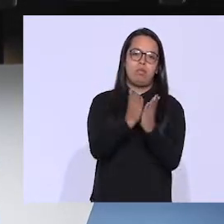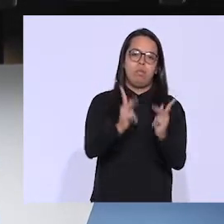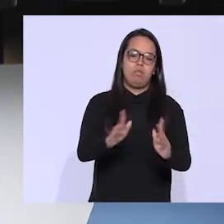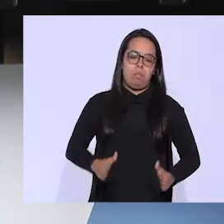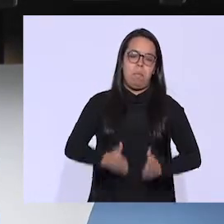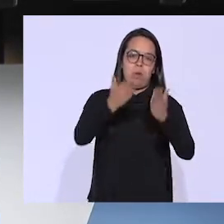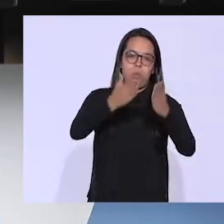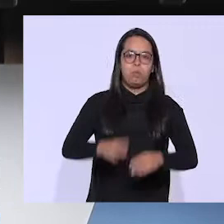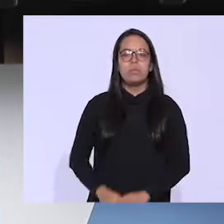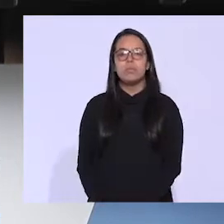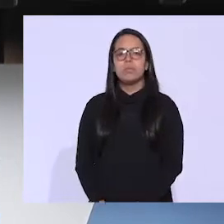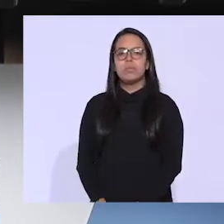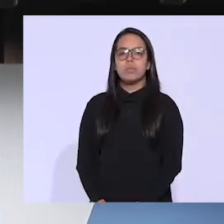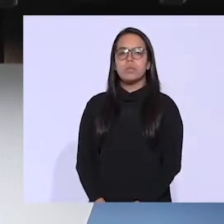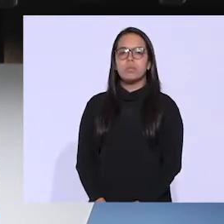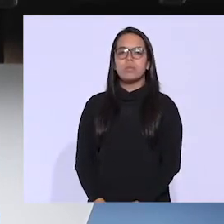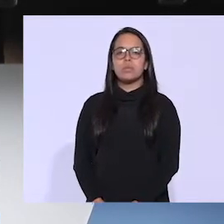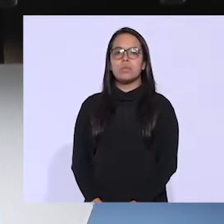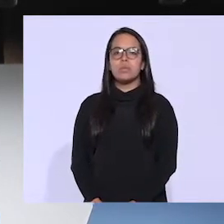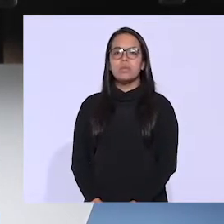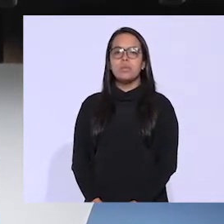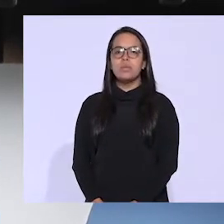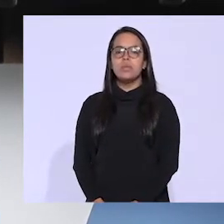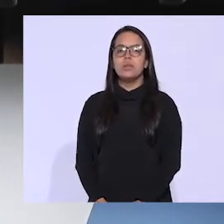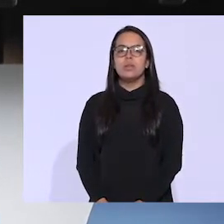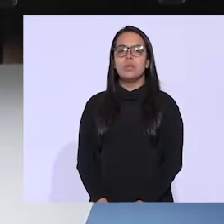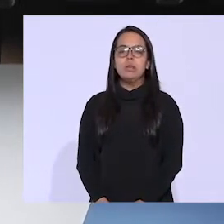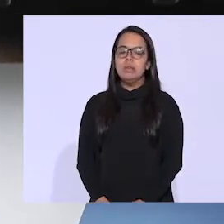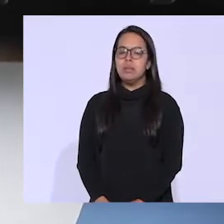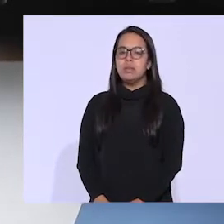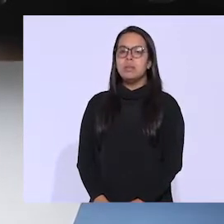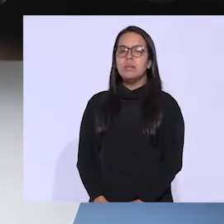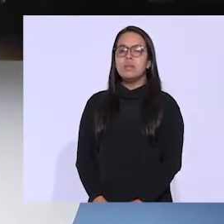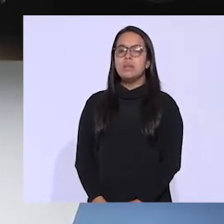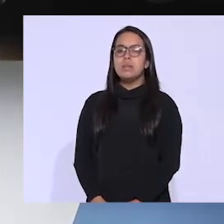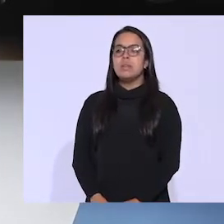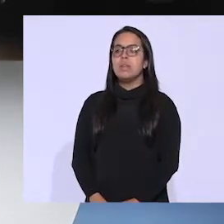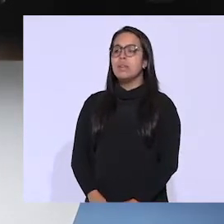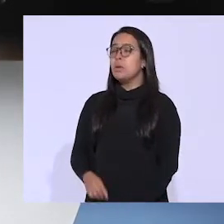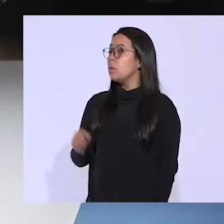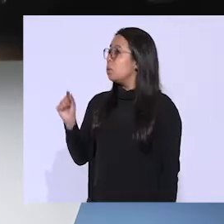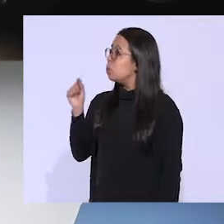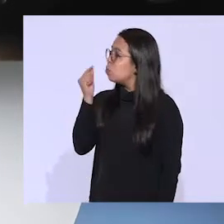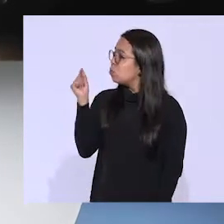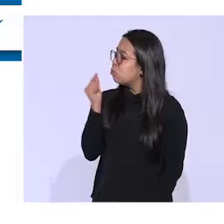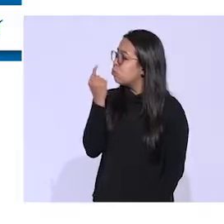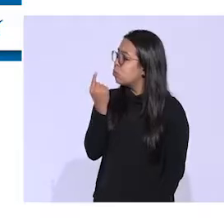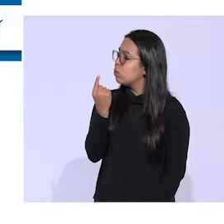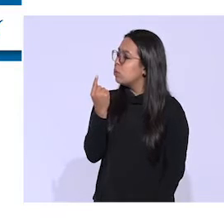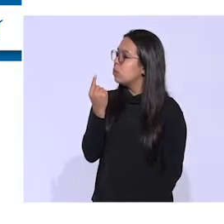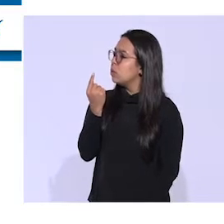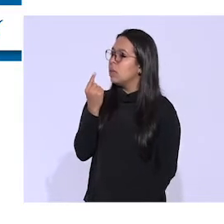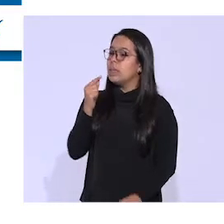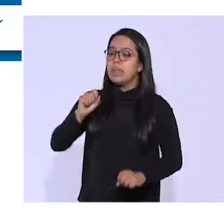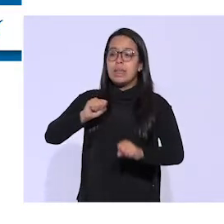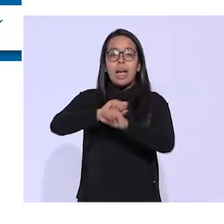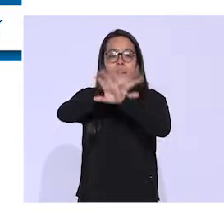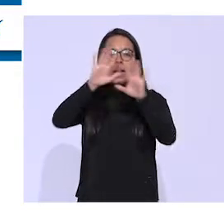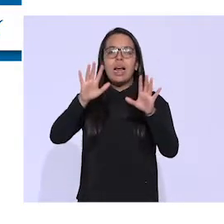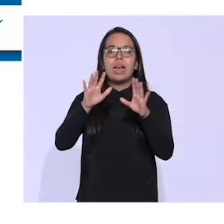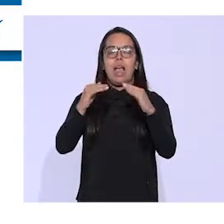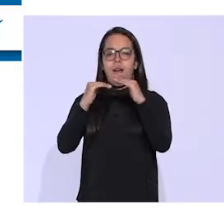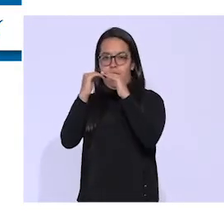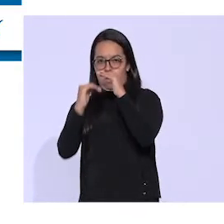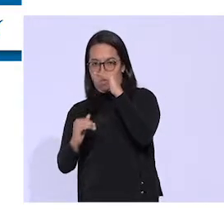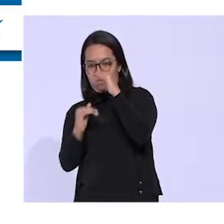estabilidad, de todo un poco, unos positivos y otros negativos, la interpretación es exactamente la misma. Y las únicas que sí que quedan claras son las dos líneas de